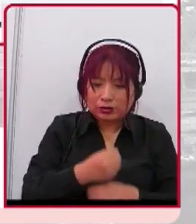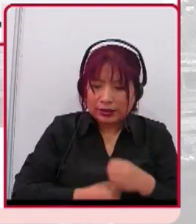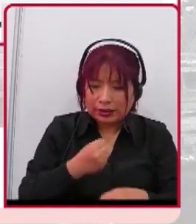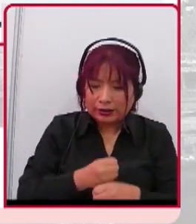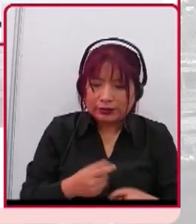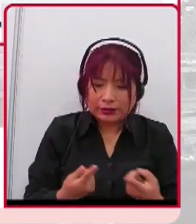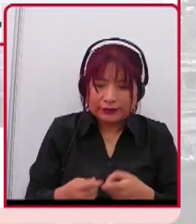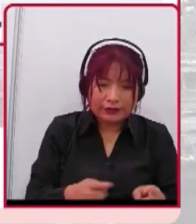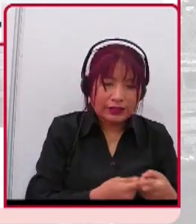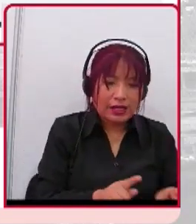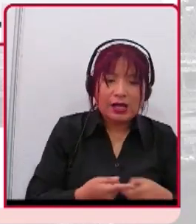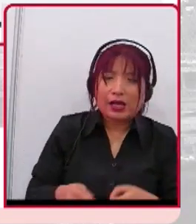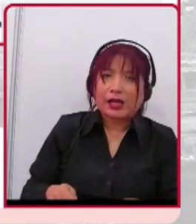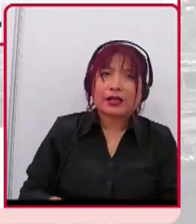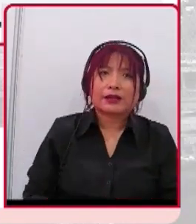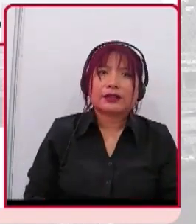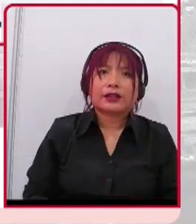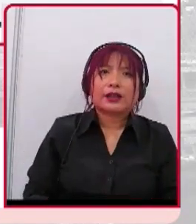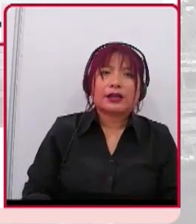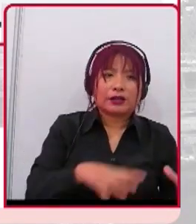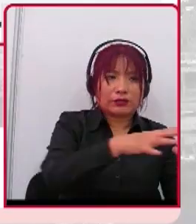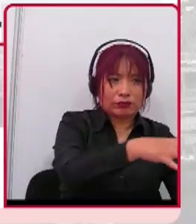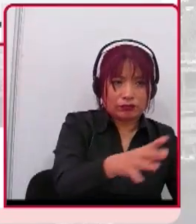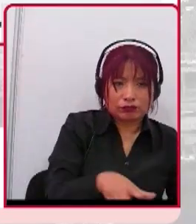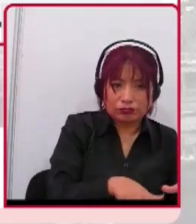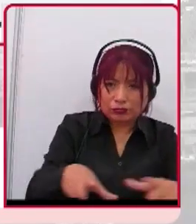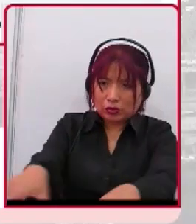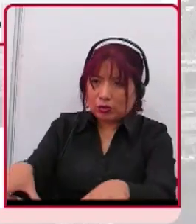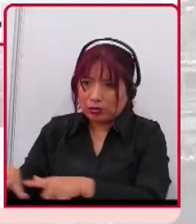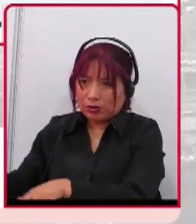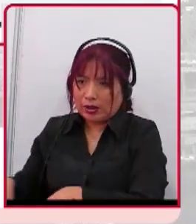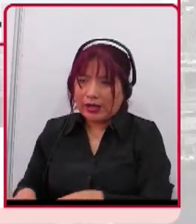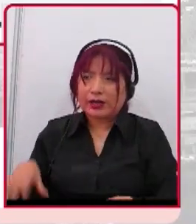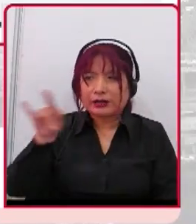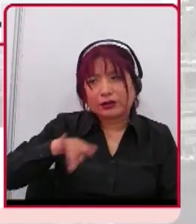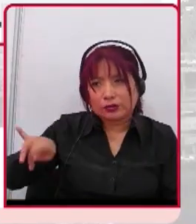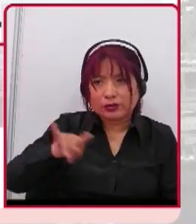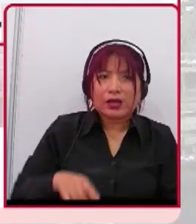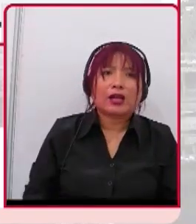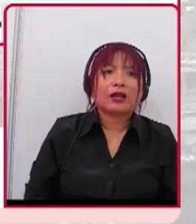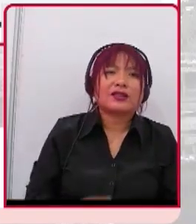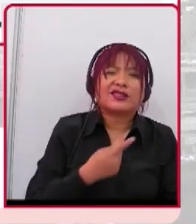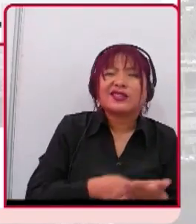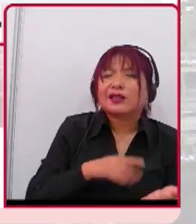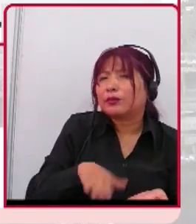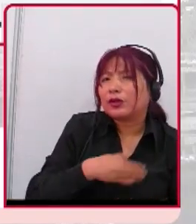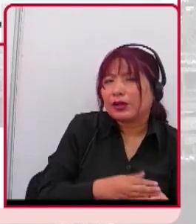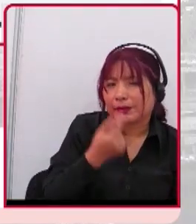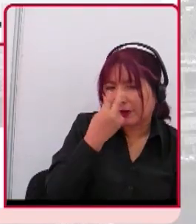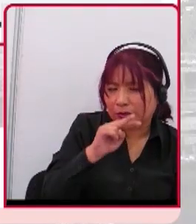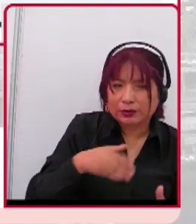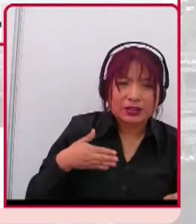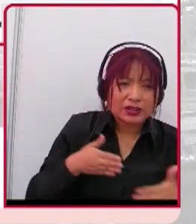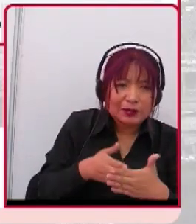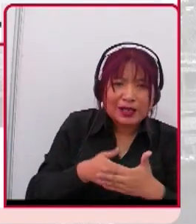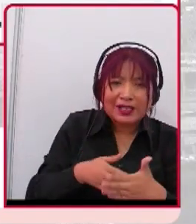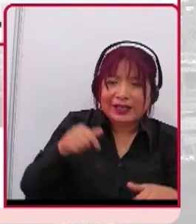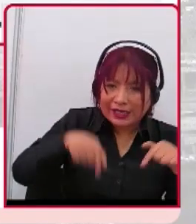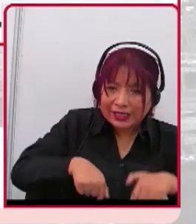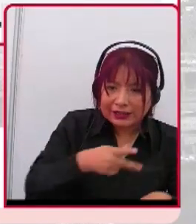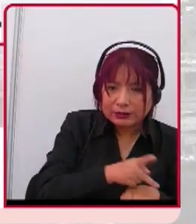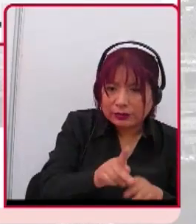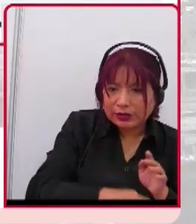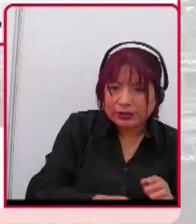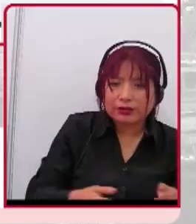plantas y unidades lo han utilizado. ¿Cuáles han sido los principales desafíos y limitaciones, no? Si bien es